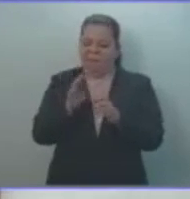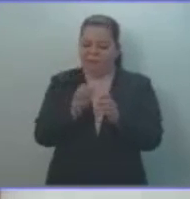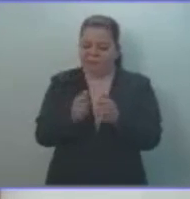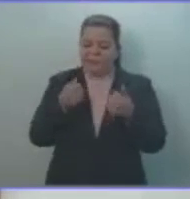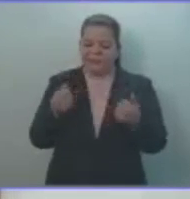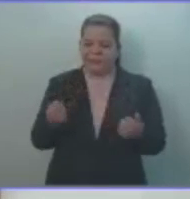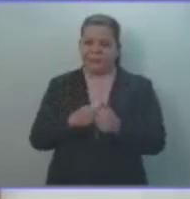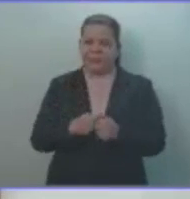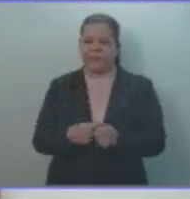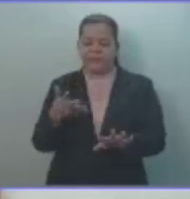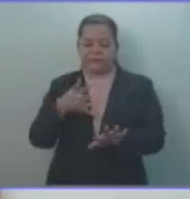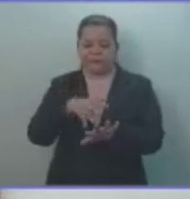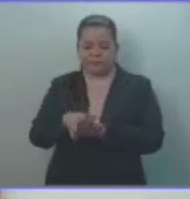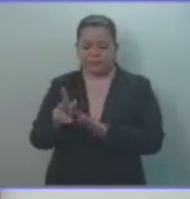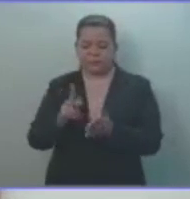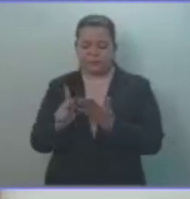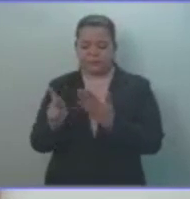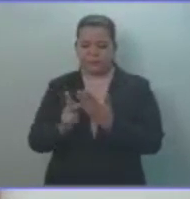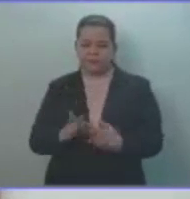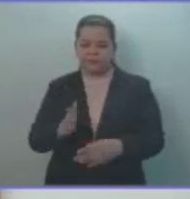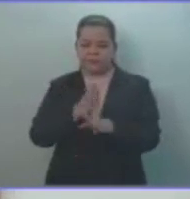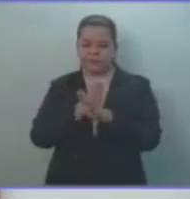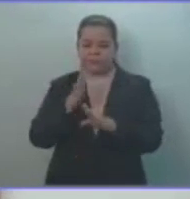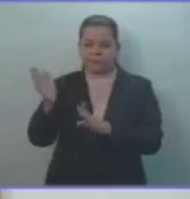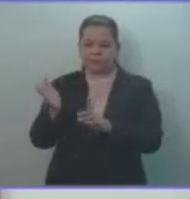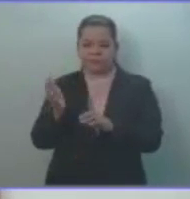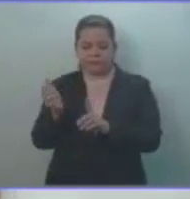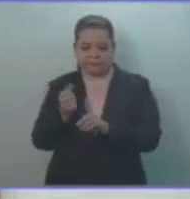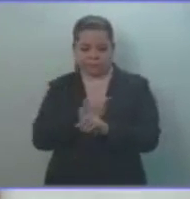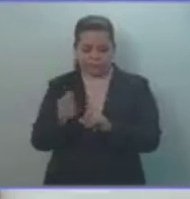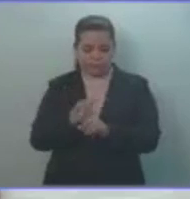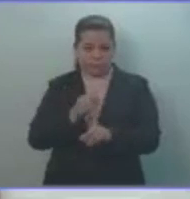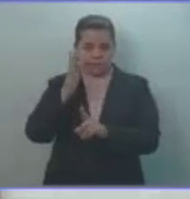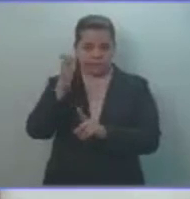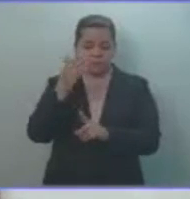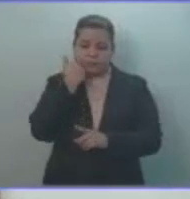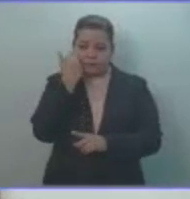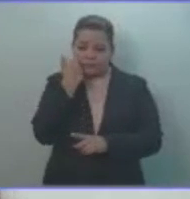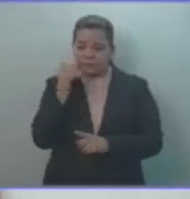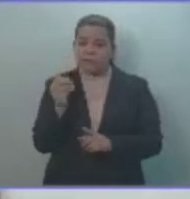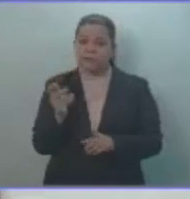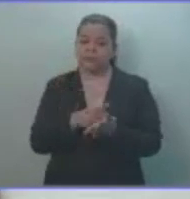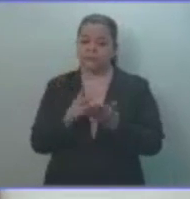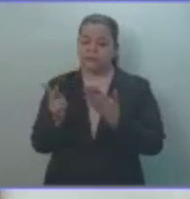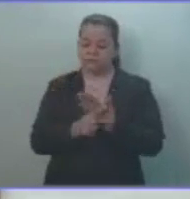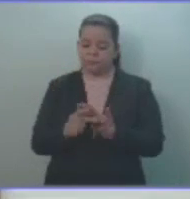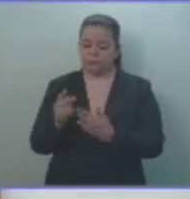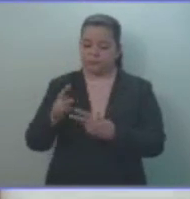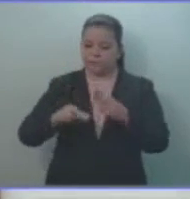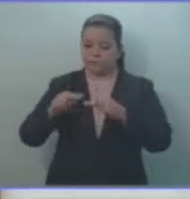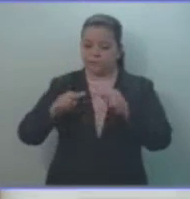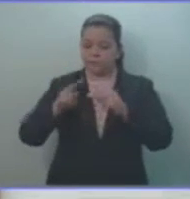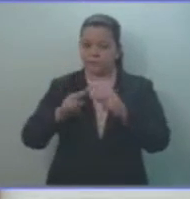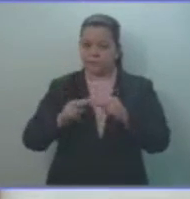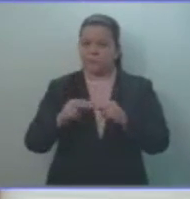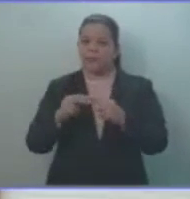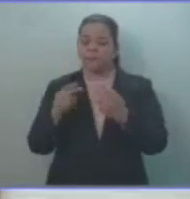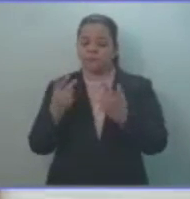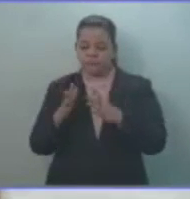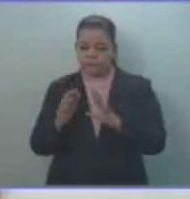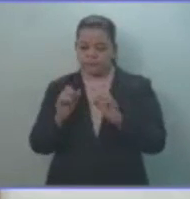33.4 millones, que incluyen los programas de prevención de violencia juvenil y el programa de infraestructura para la recuperación